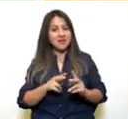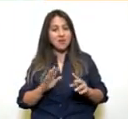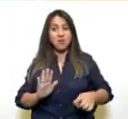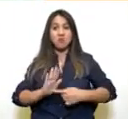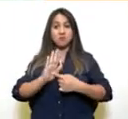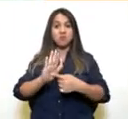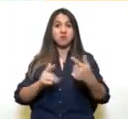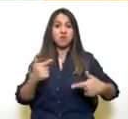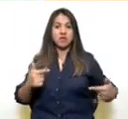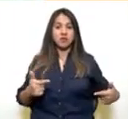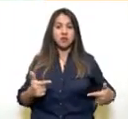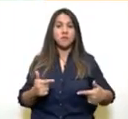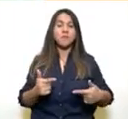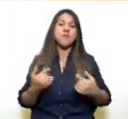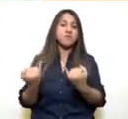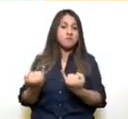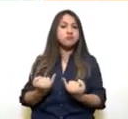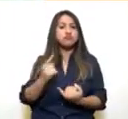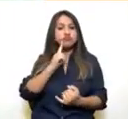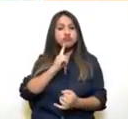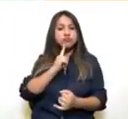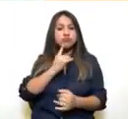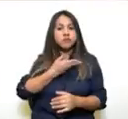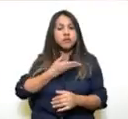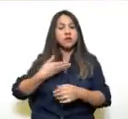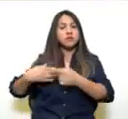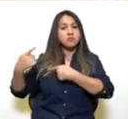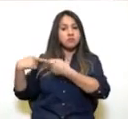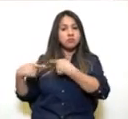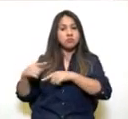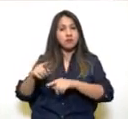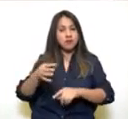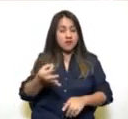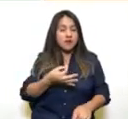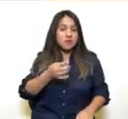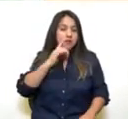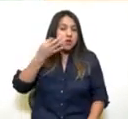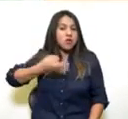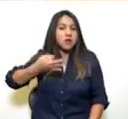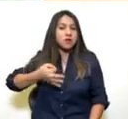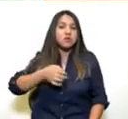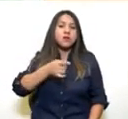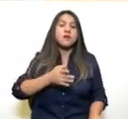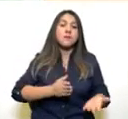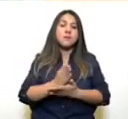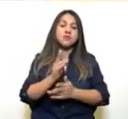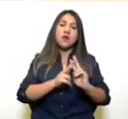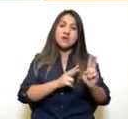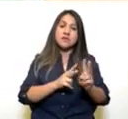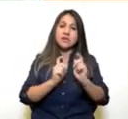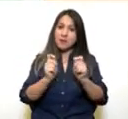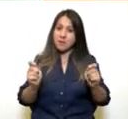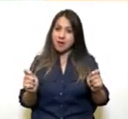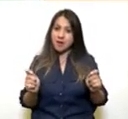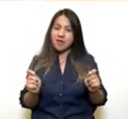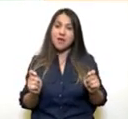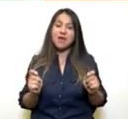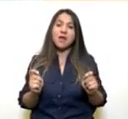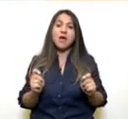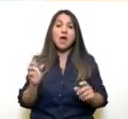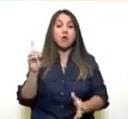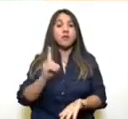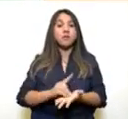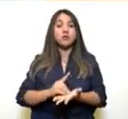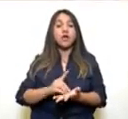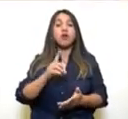los antecedentes que ellos van es que usted me va corregir si todo es lo correcto no es que usted partió haciendo en la campaña a un diputado